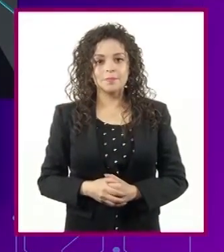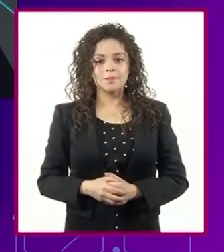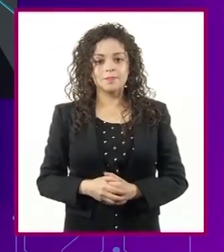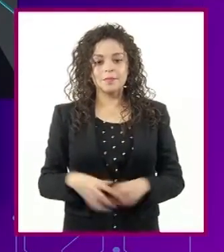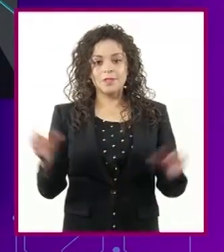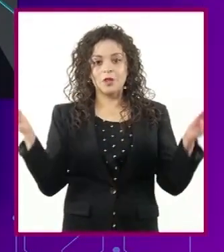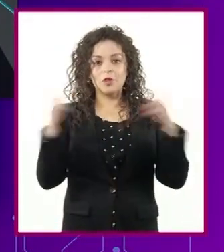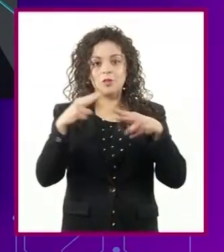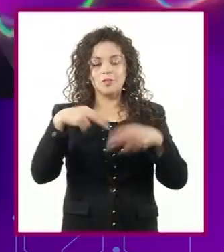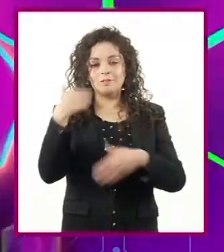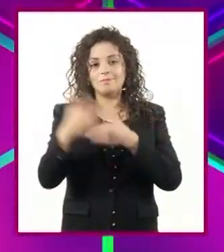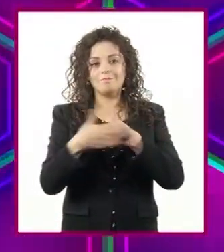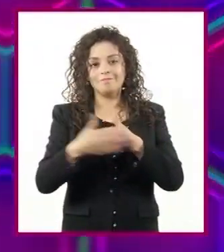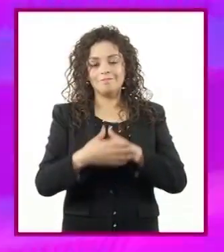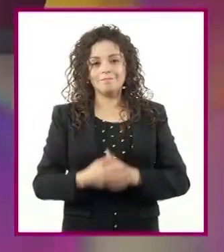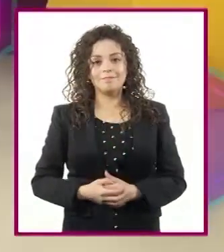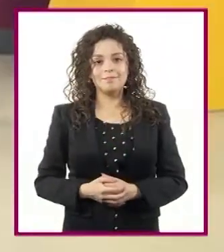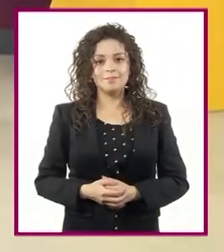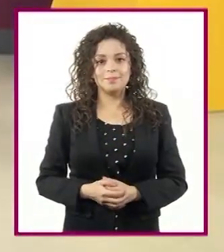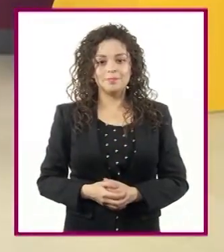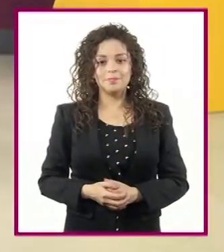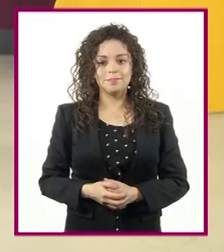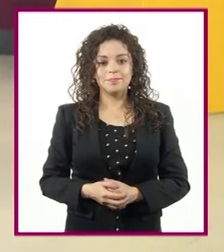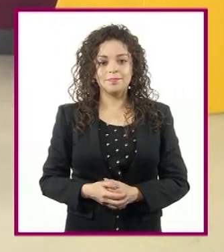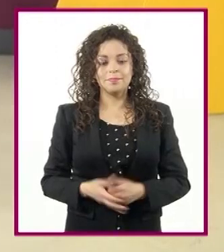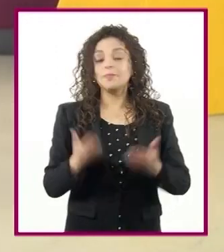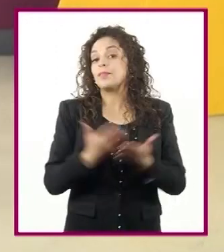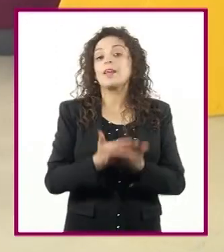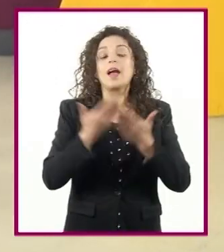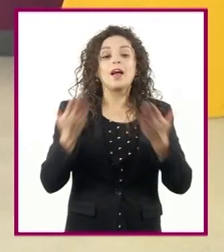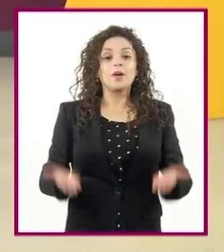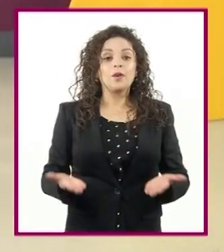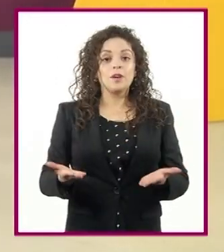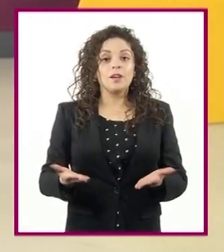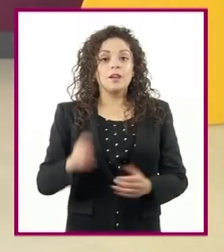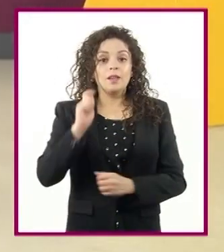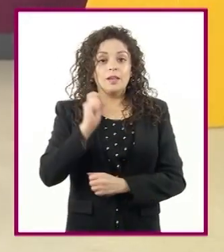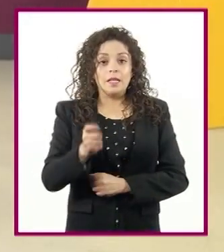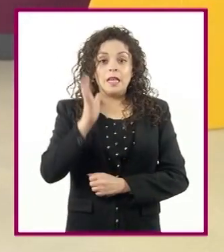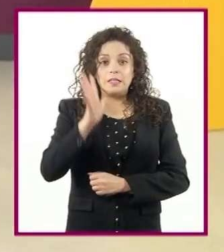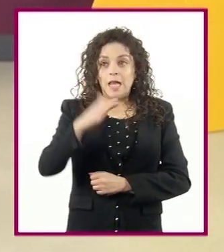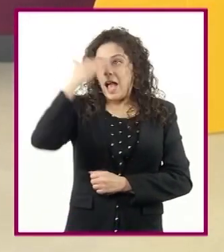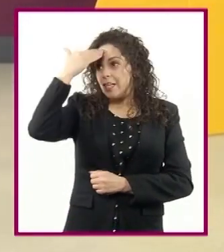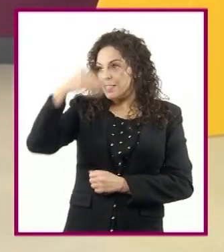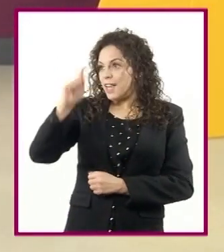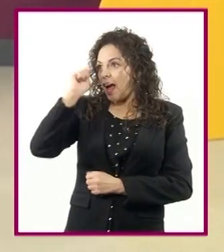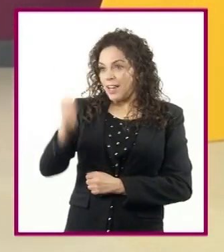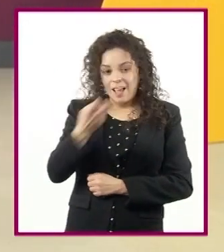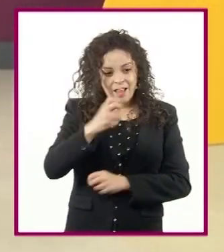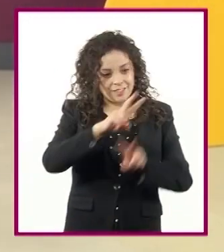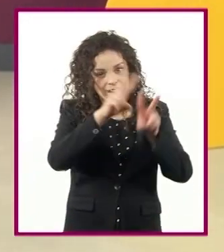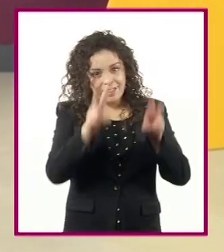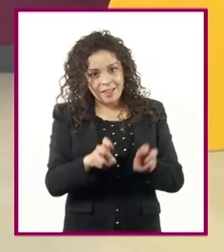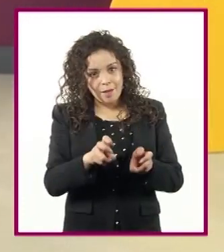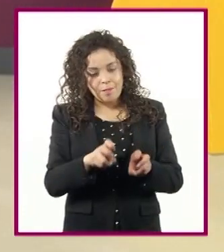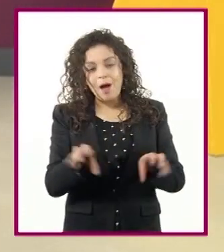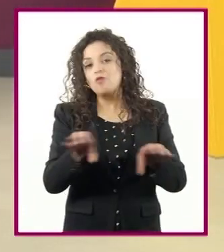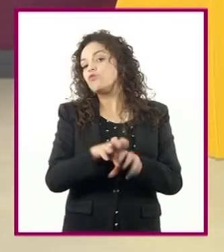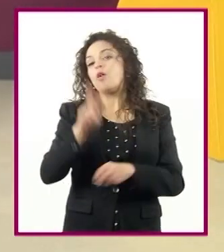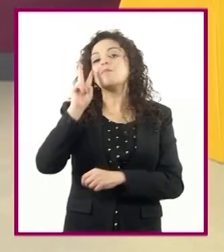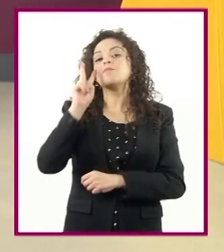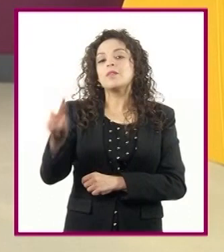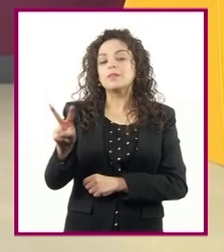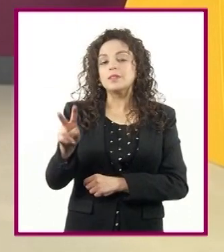Nos vemos en el camino. Ahora, con todo lo que ya sabemos sobre el tema, ¿qué les parece si ponemos